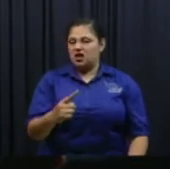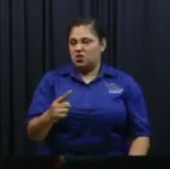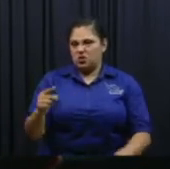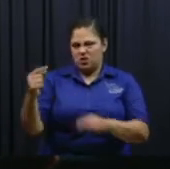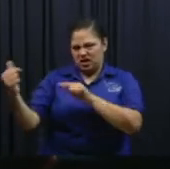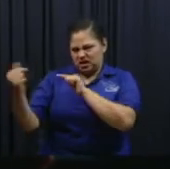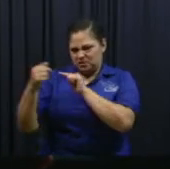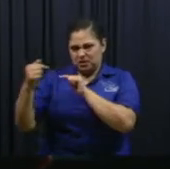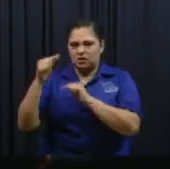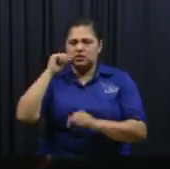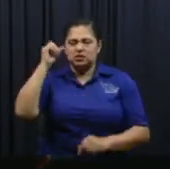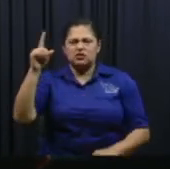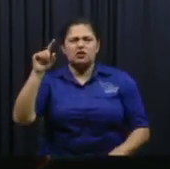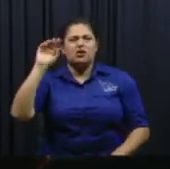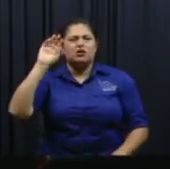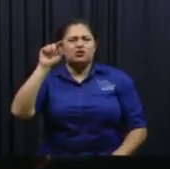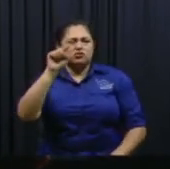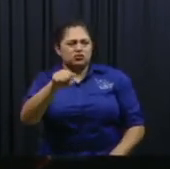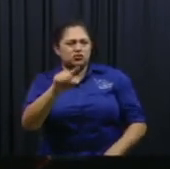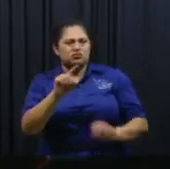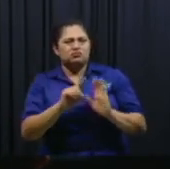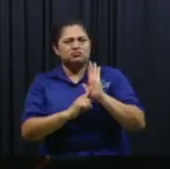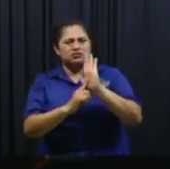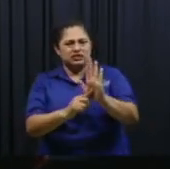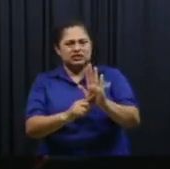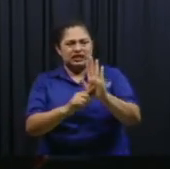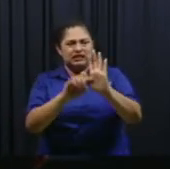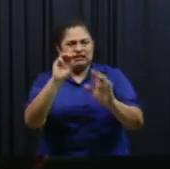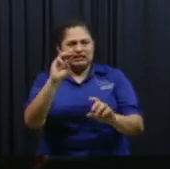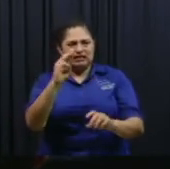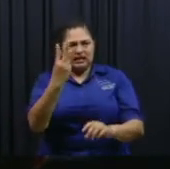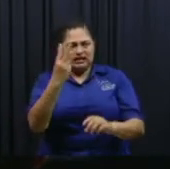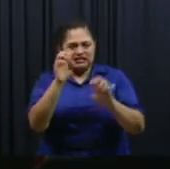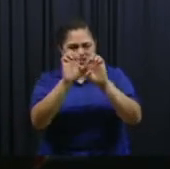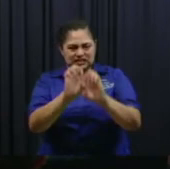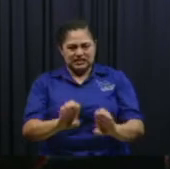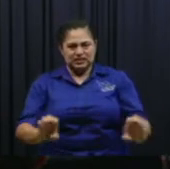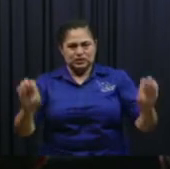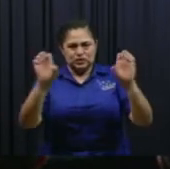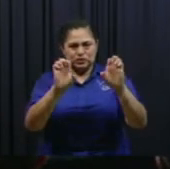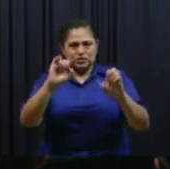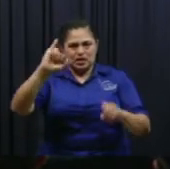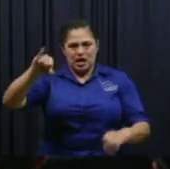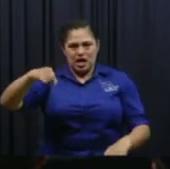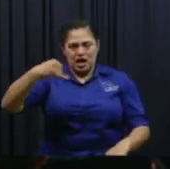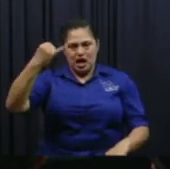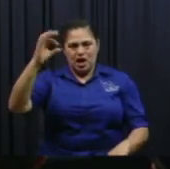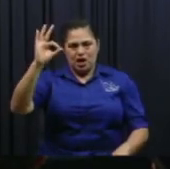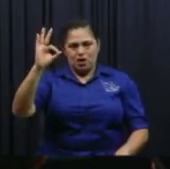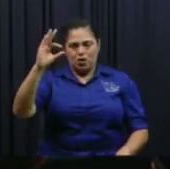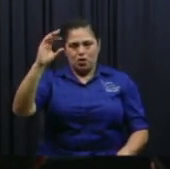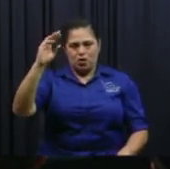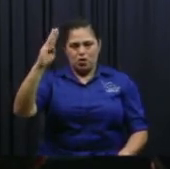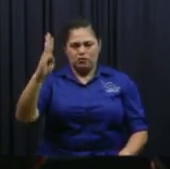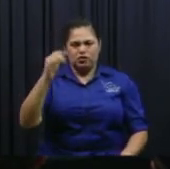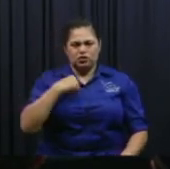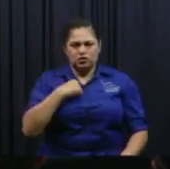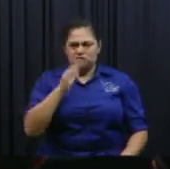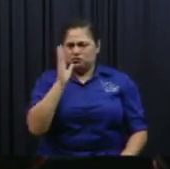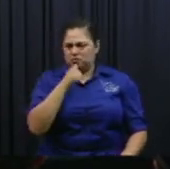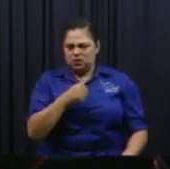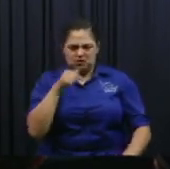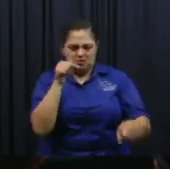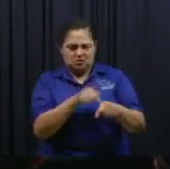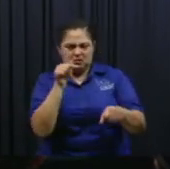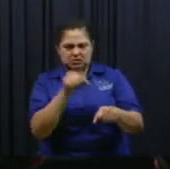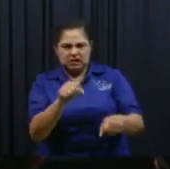pusiste tu escudo a Job no le pusiste tres círculos no le pusiste tres escudos no lo puedo tocar a él no puedo tocar su familia y no